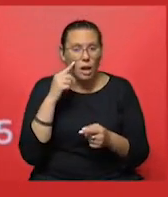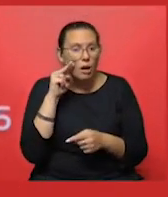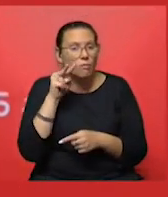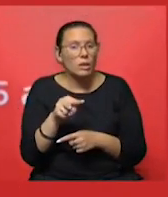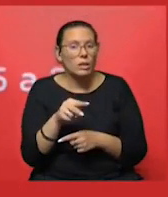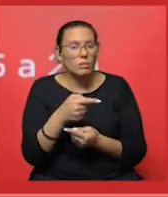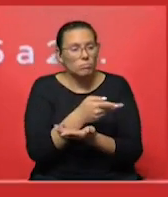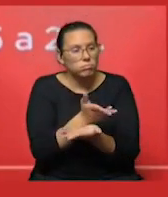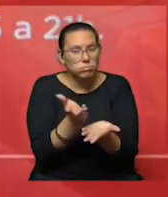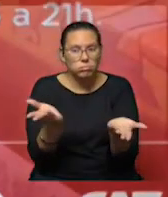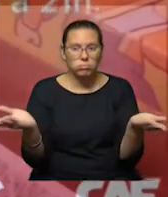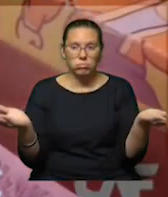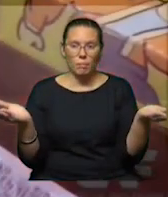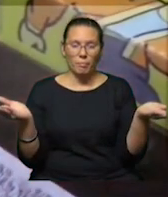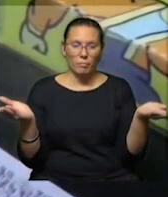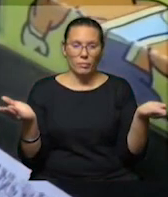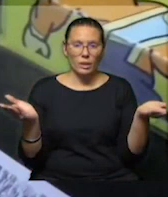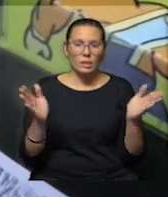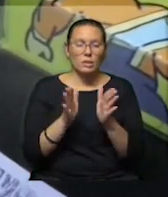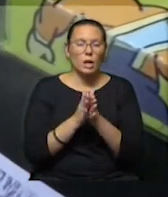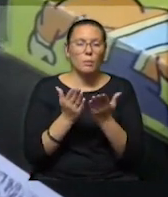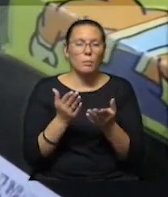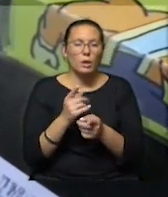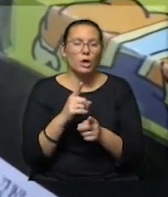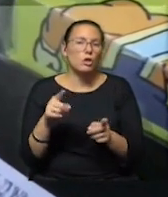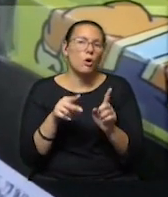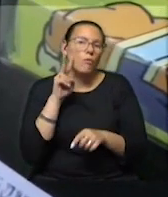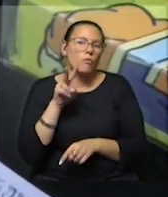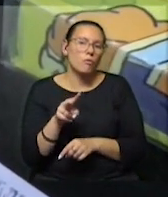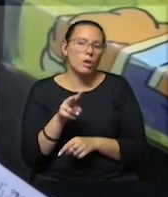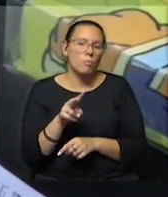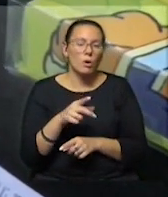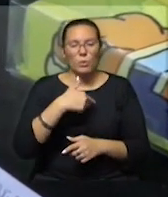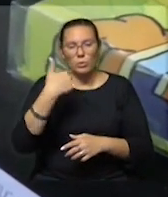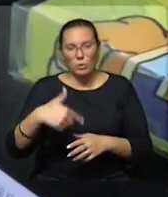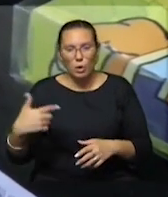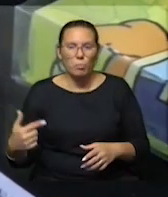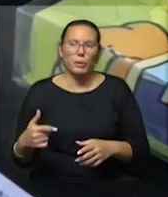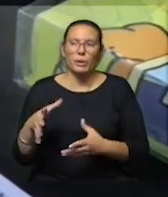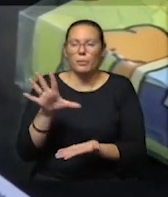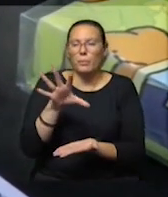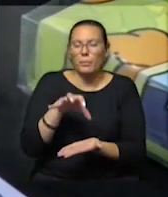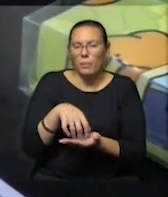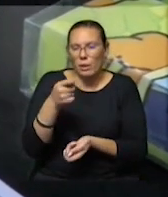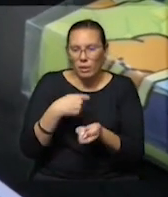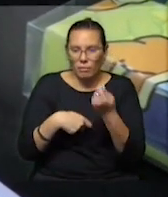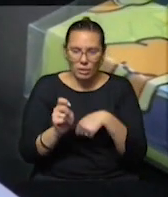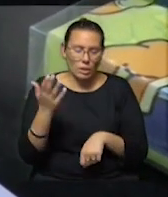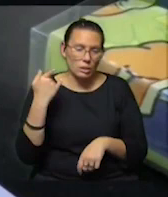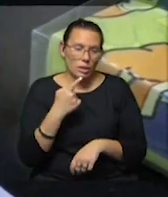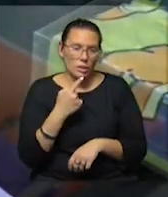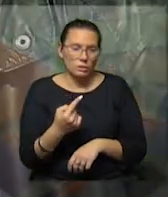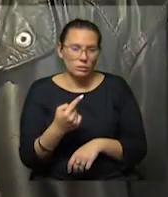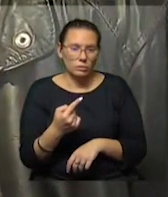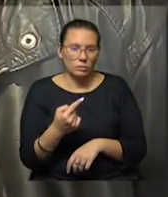el espectro digamos este esa bibliografía que no que no vemos en un Shopping en una tienda digamos este bueno como te decía